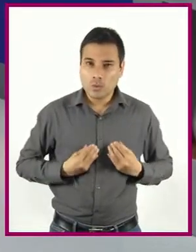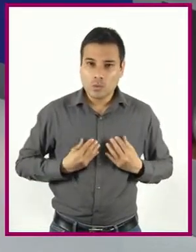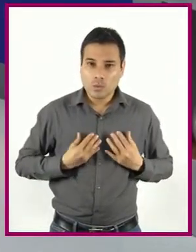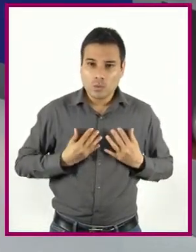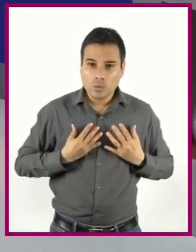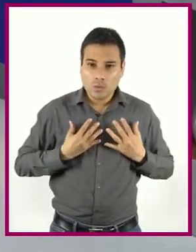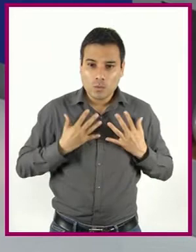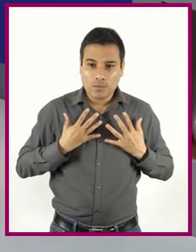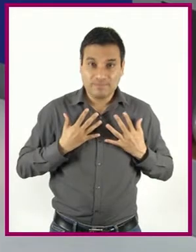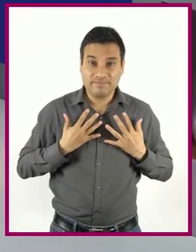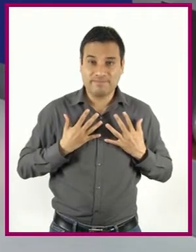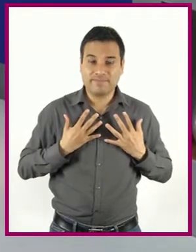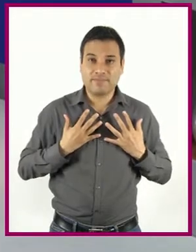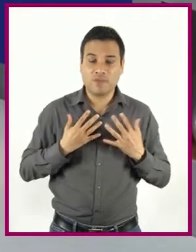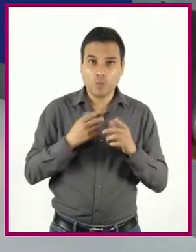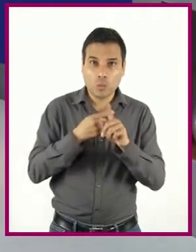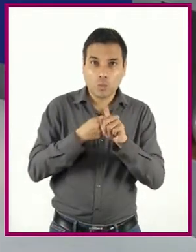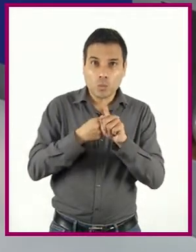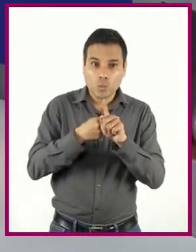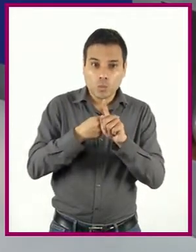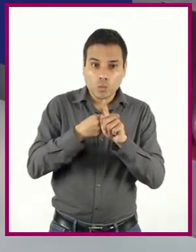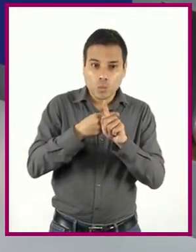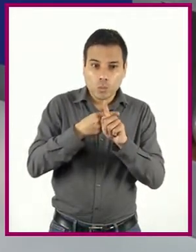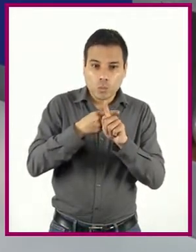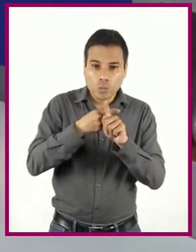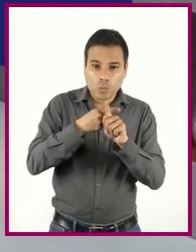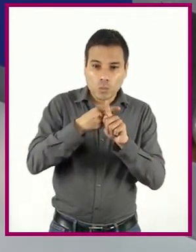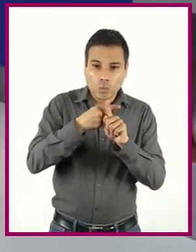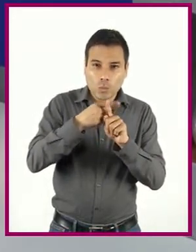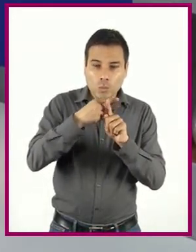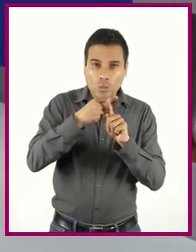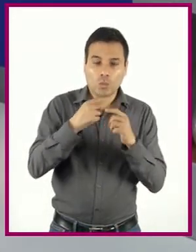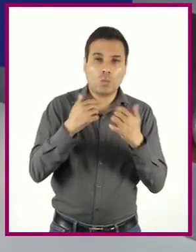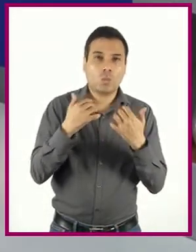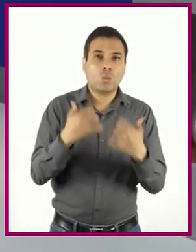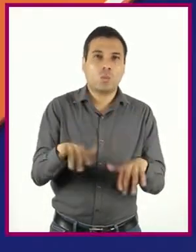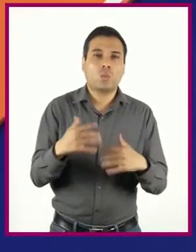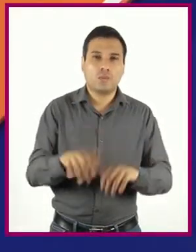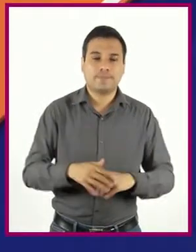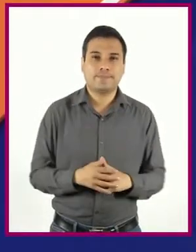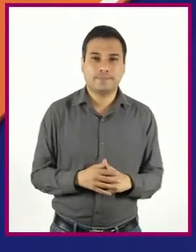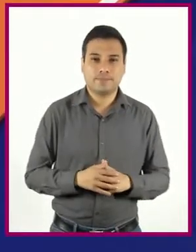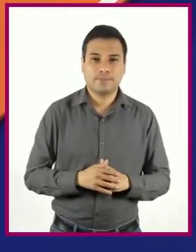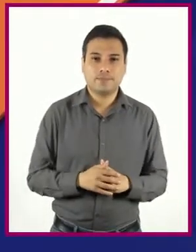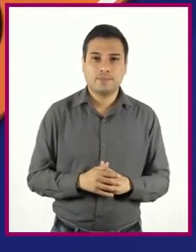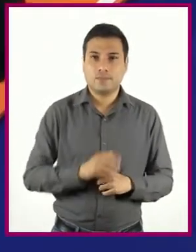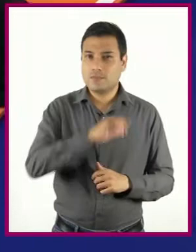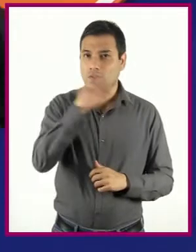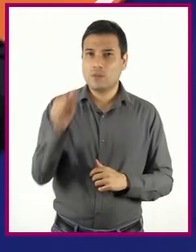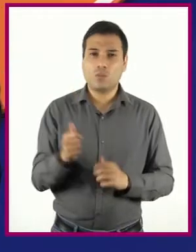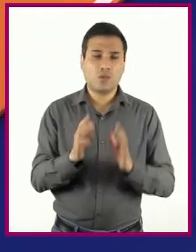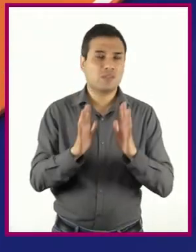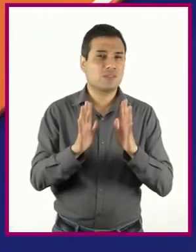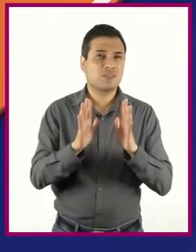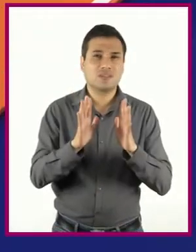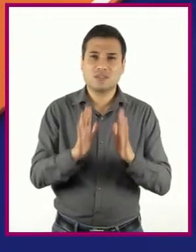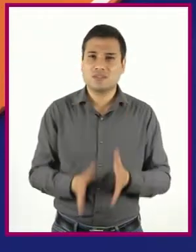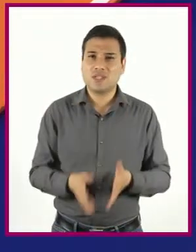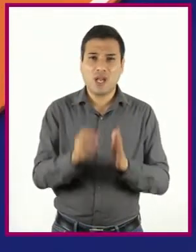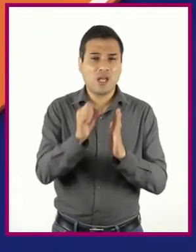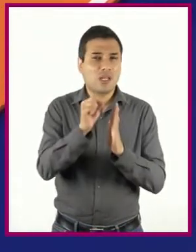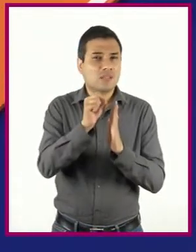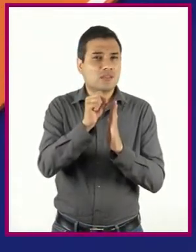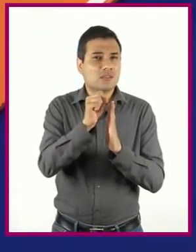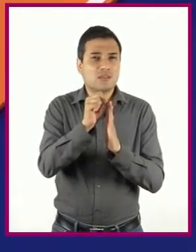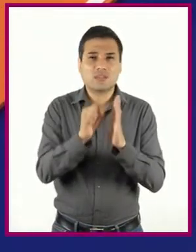la temperatura de la relación se elevó de inmediato. Formaron un sistema único y aislado